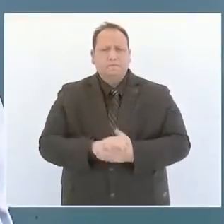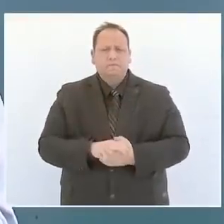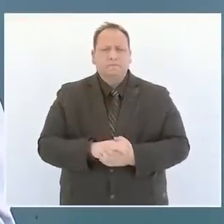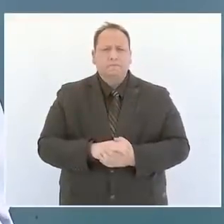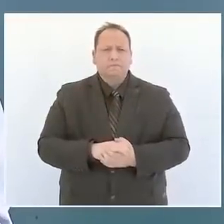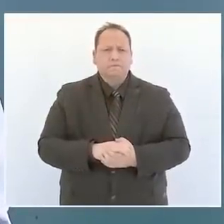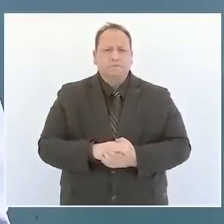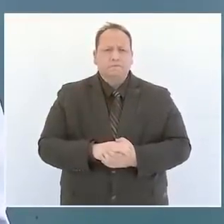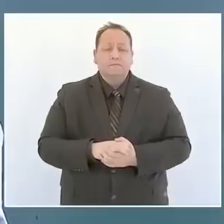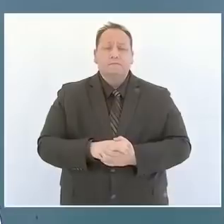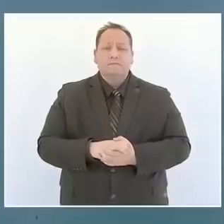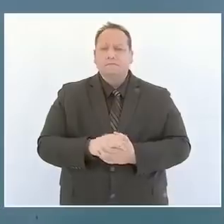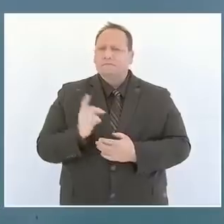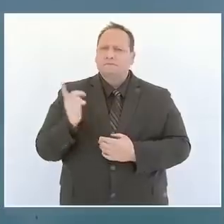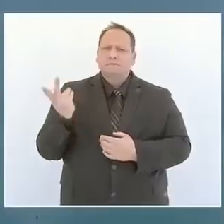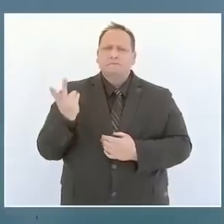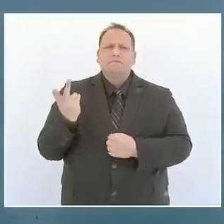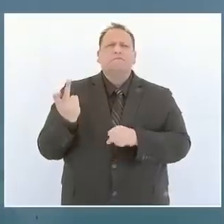que